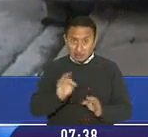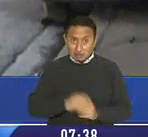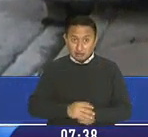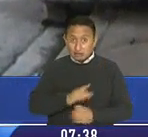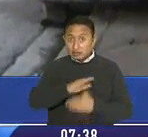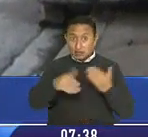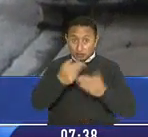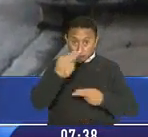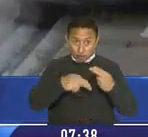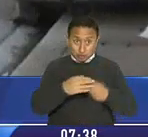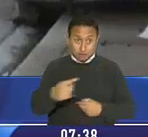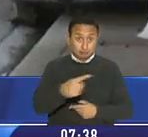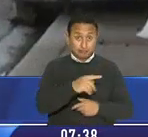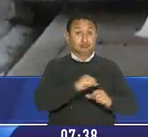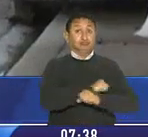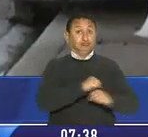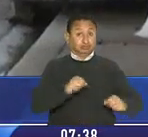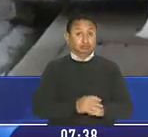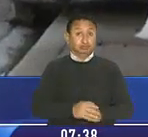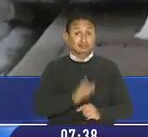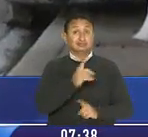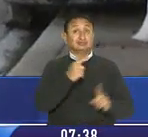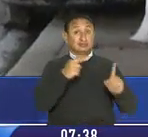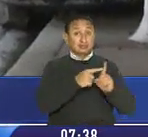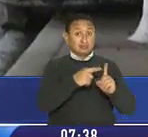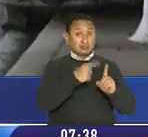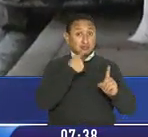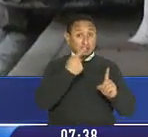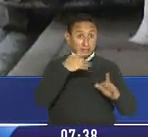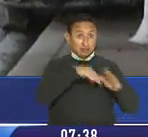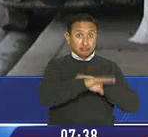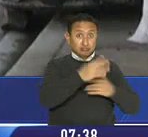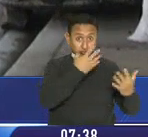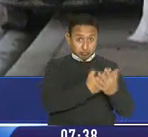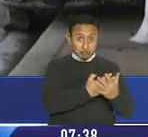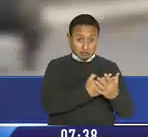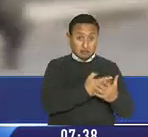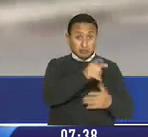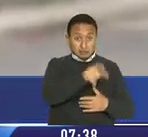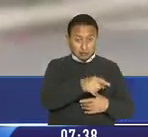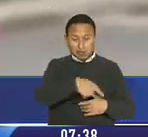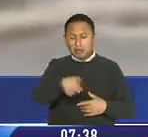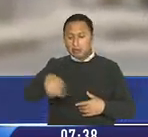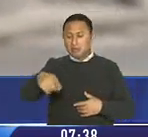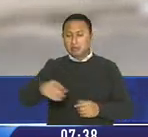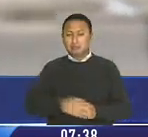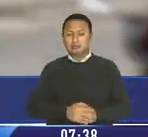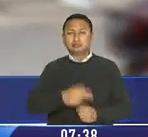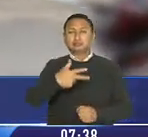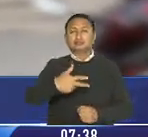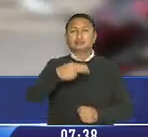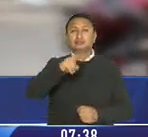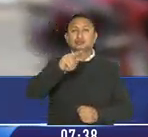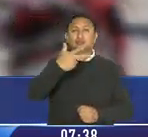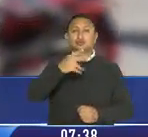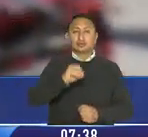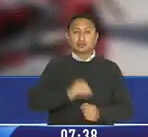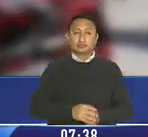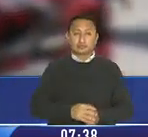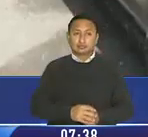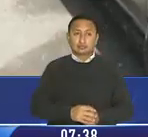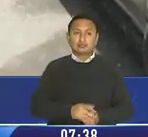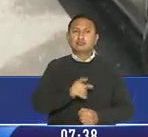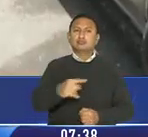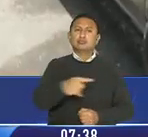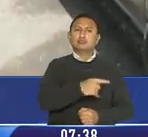negocios que le está haciendo todo esto. Porque él es el que está mandando a hacer eso. Él está preso y él es el que manda a su gente. Ese chucho y ese Luisito. ¿Y el dueño del auto qué